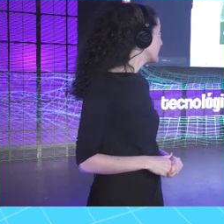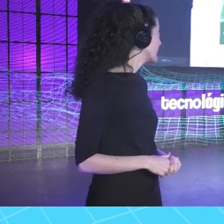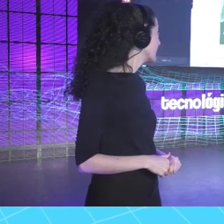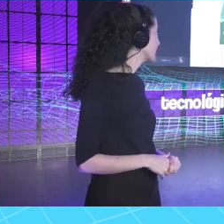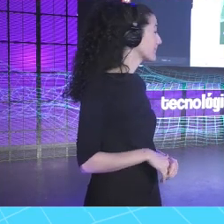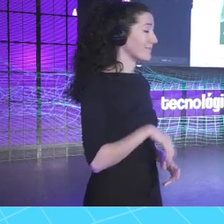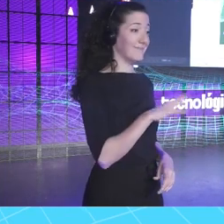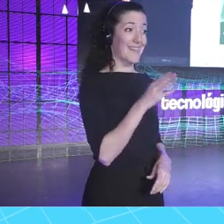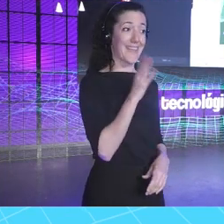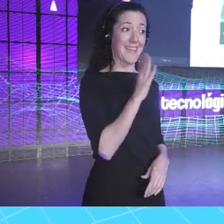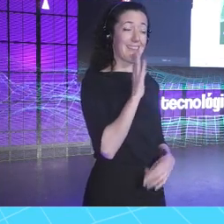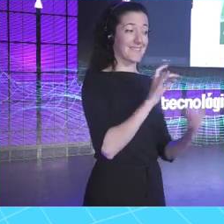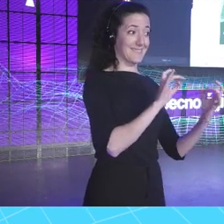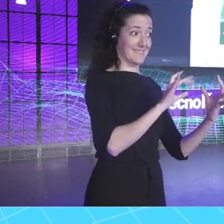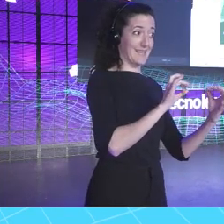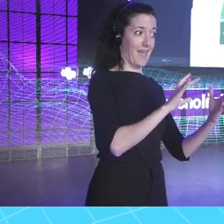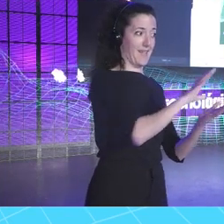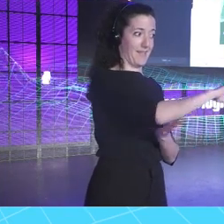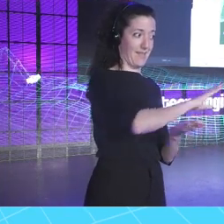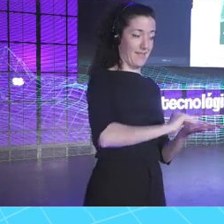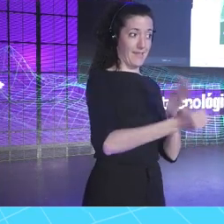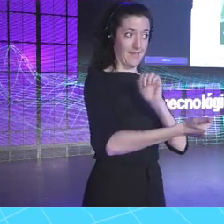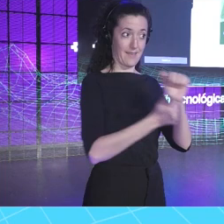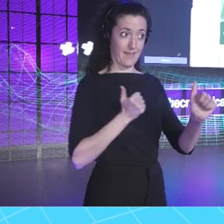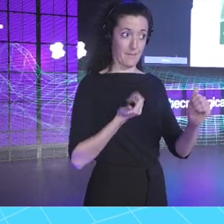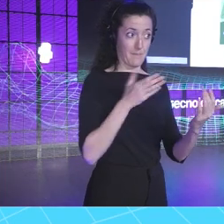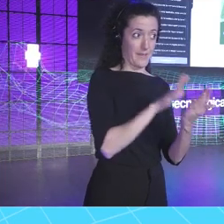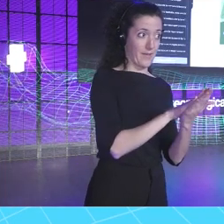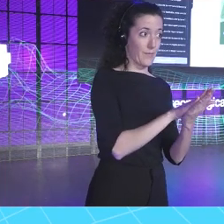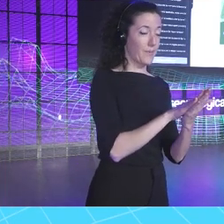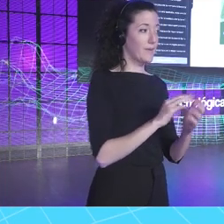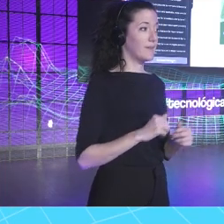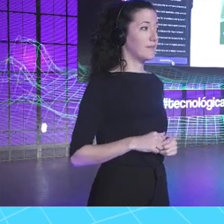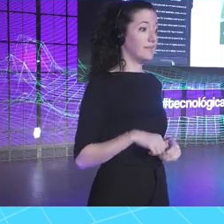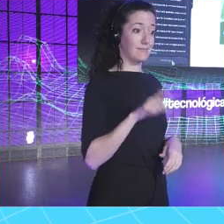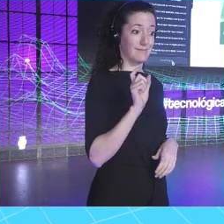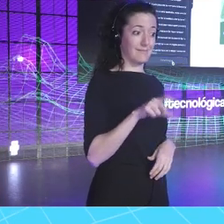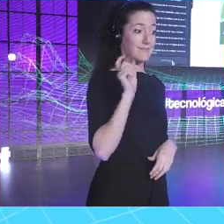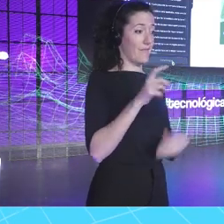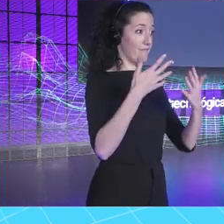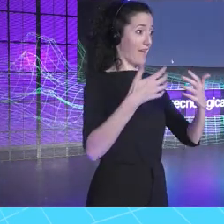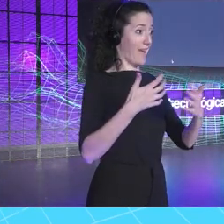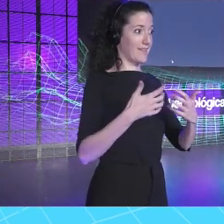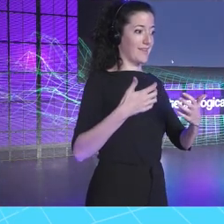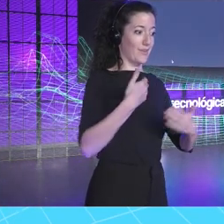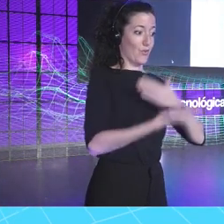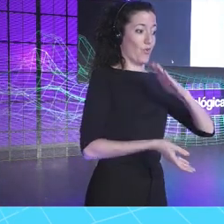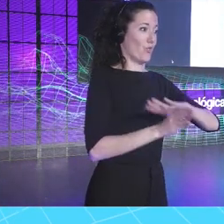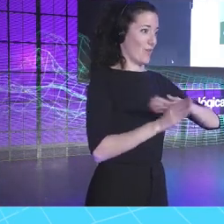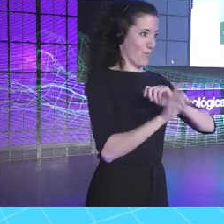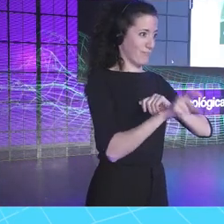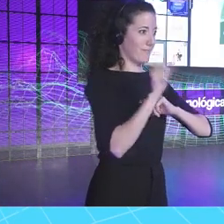gpt le hago clic aquí conectata las frases y continuó trata y automáticamente me crea